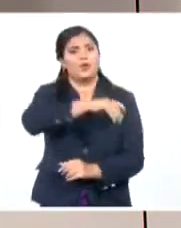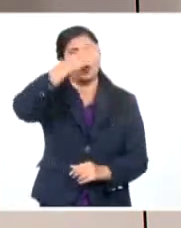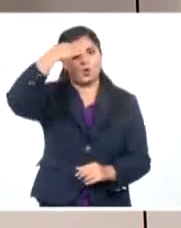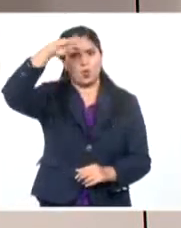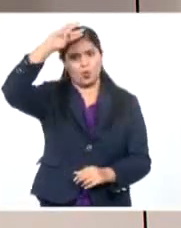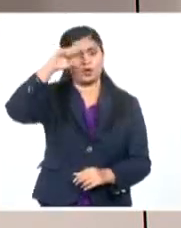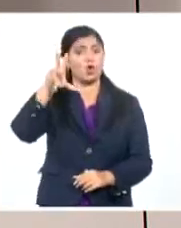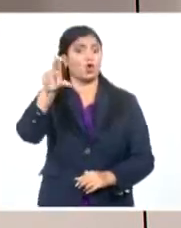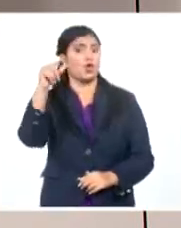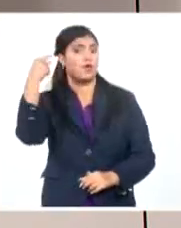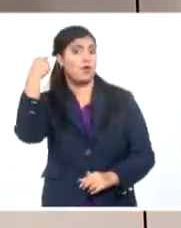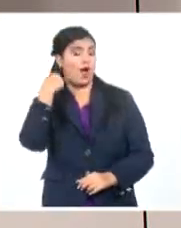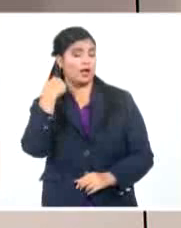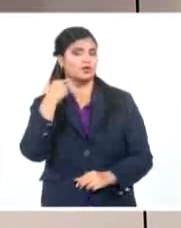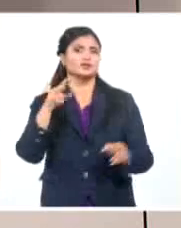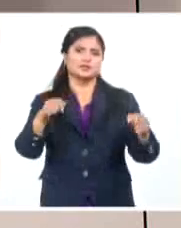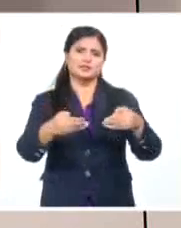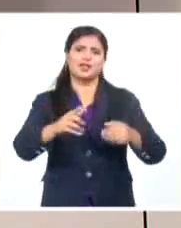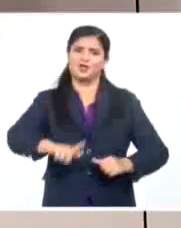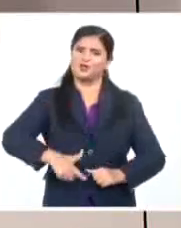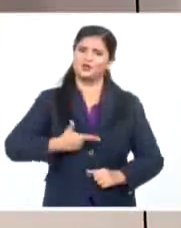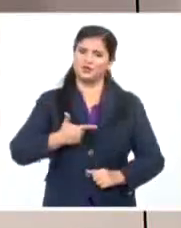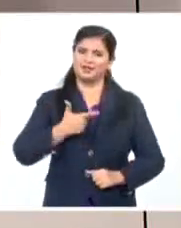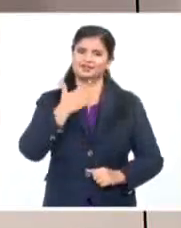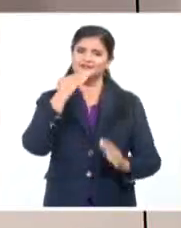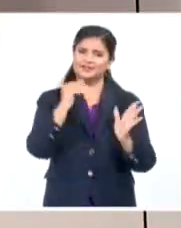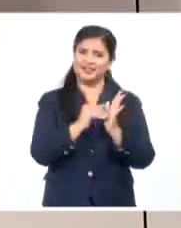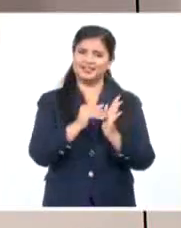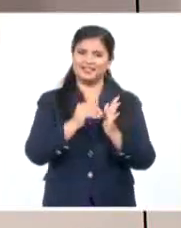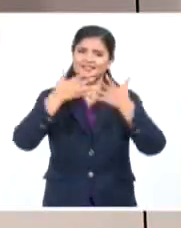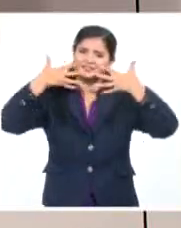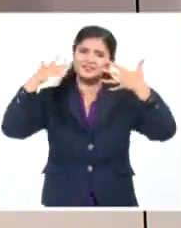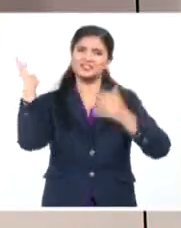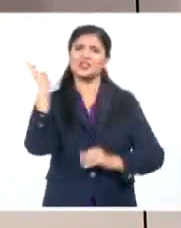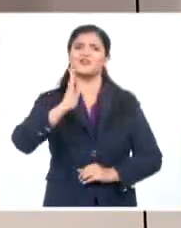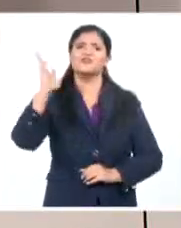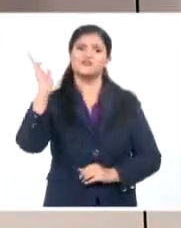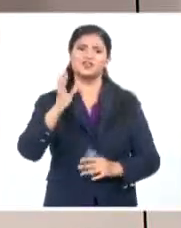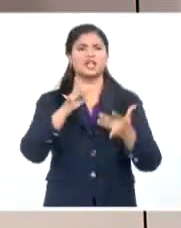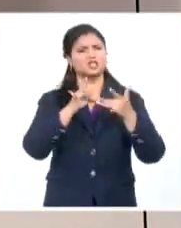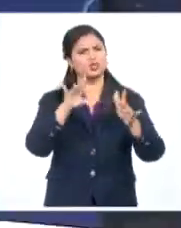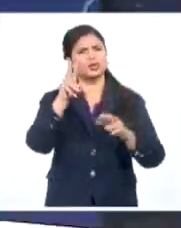nuevo año finalizan las culturales felices fiestas próspero 2023